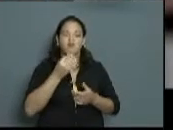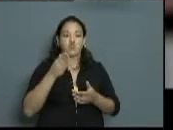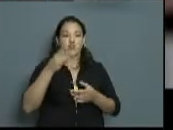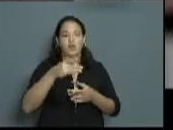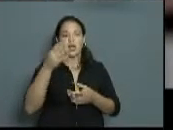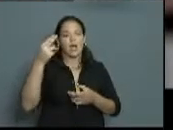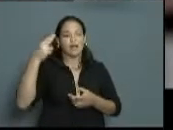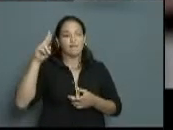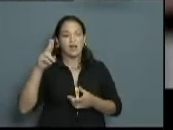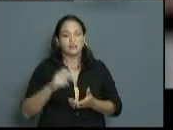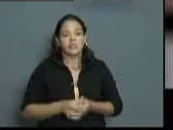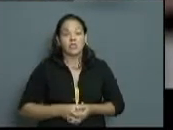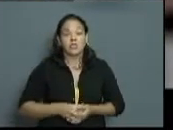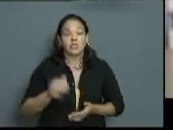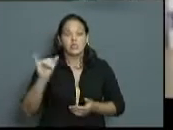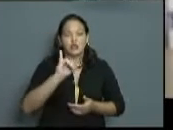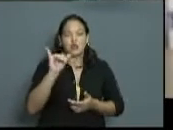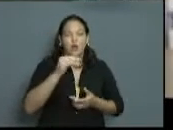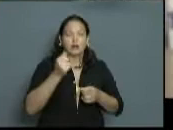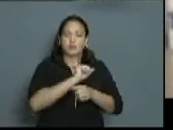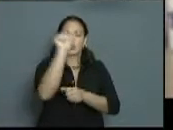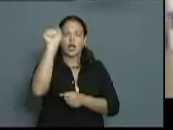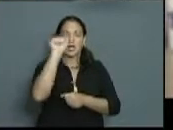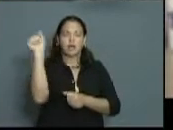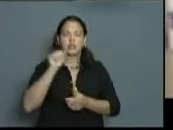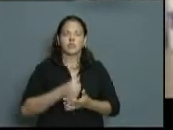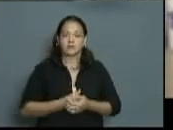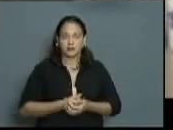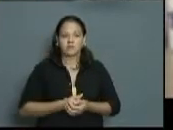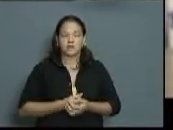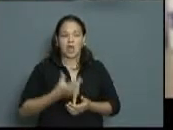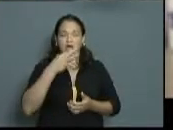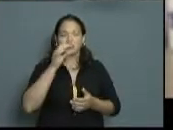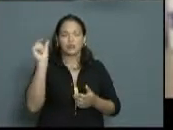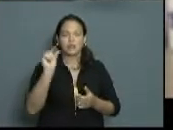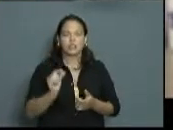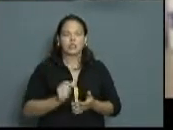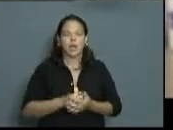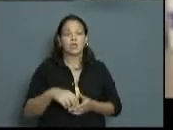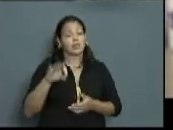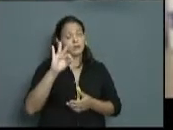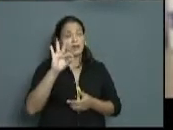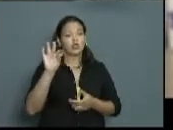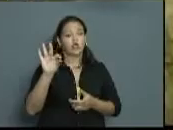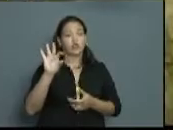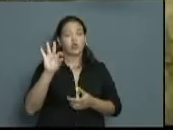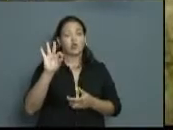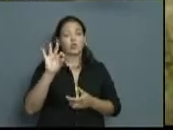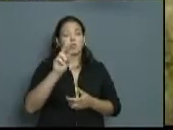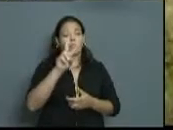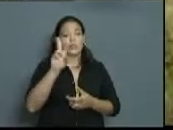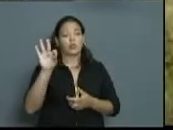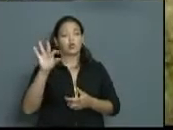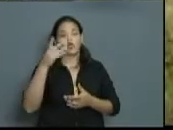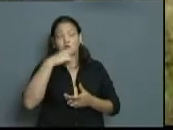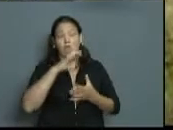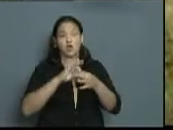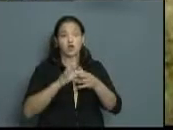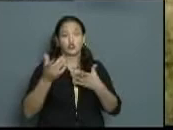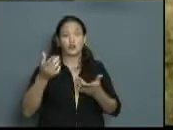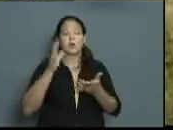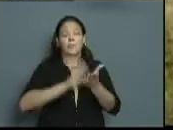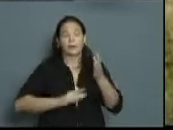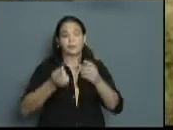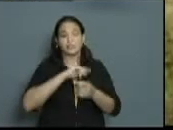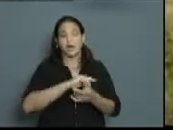ganar por segunda edición consecutiva el Giro de la Toscana en Italia el 28 de agosto pasado. El próximo evento de Sierra debe ser el